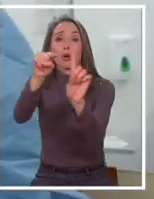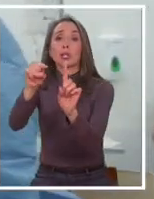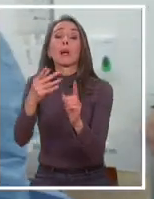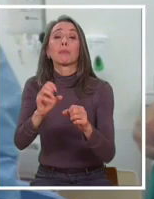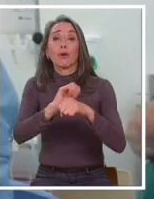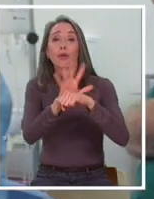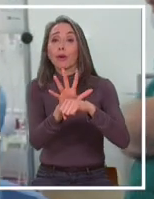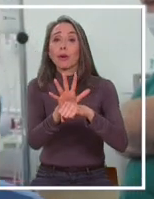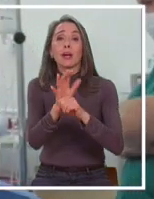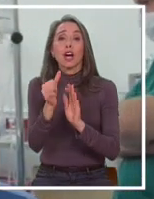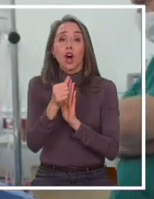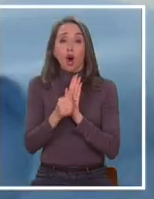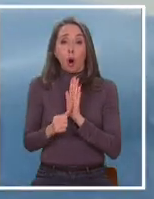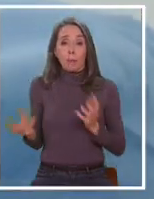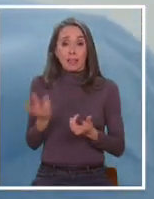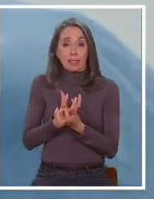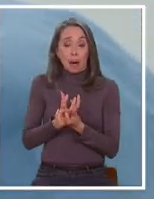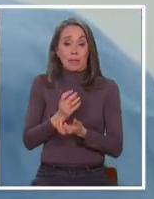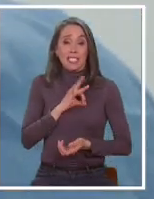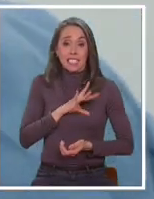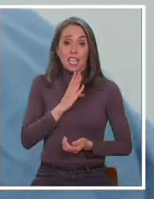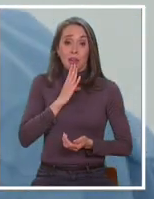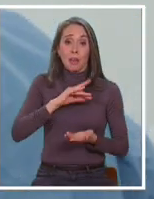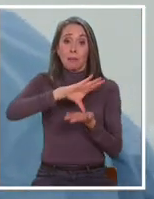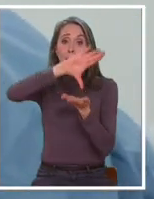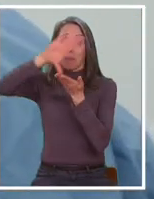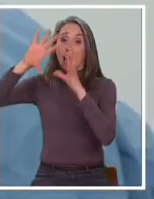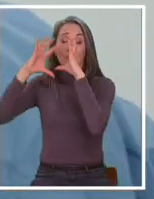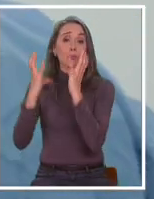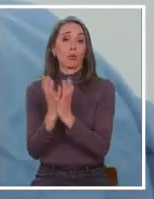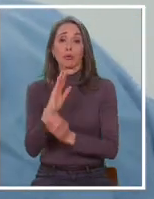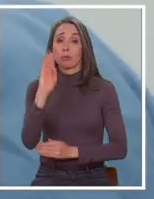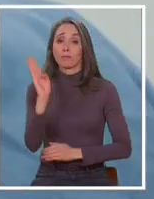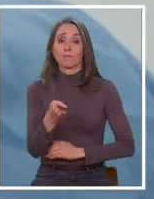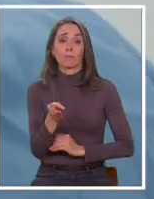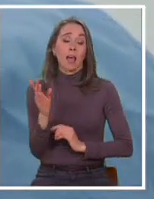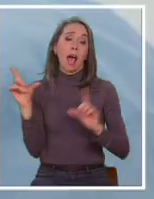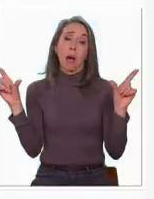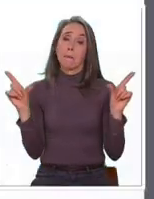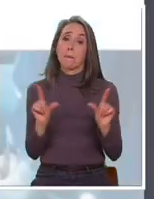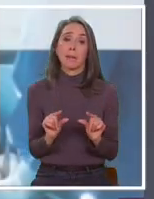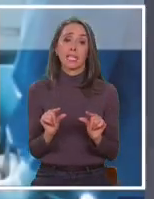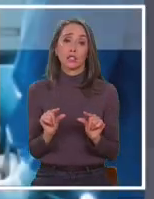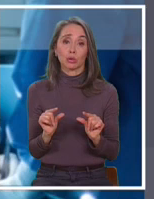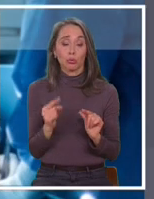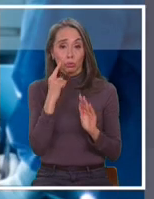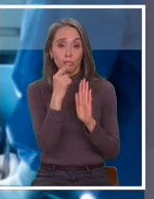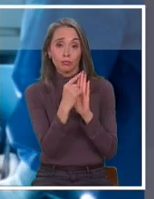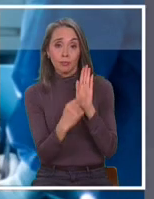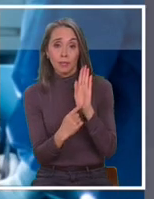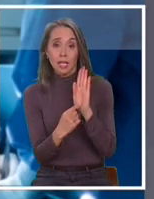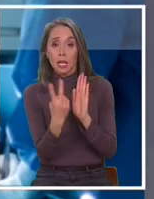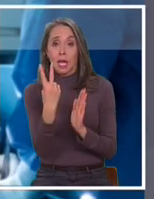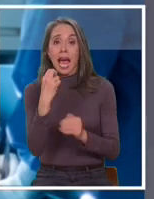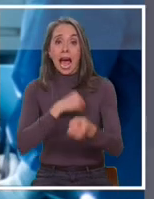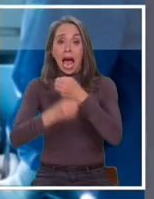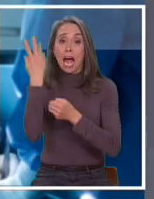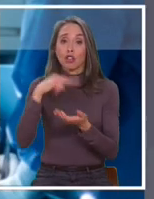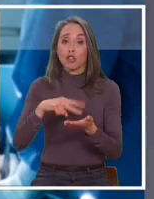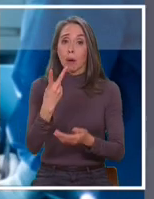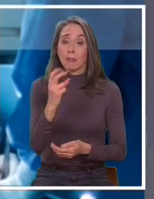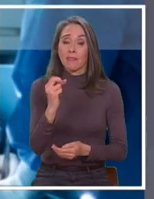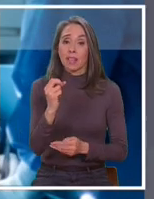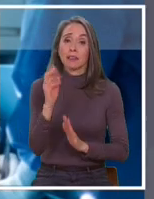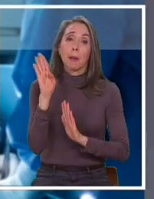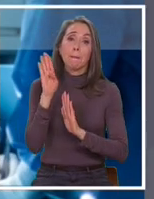los trasplantes, no solo en Chile sino también en el resto del mundo, están en caída libre. Las cifras muestran que el 2020 se registró